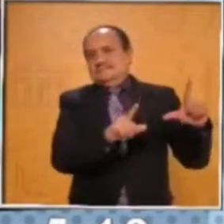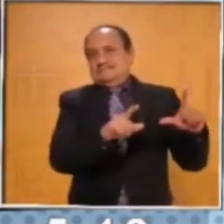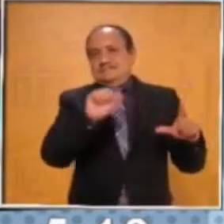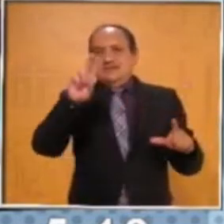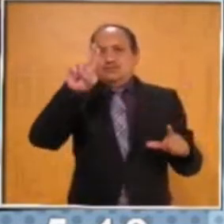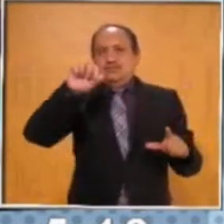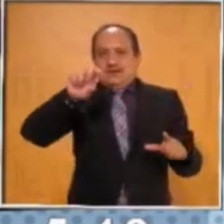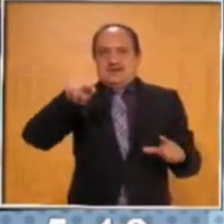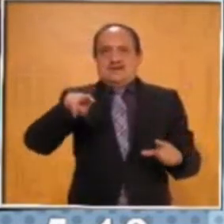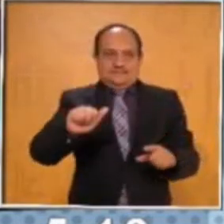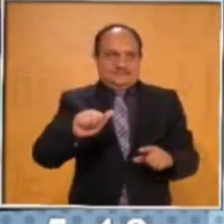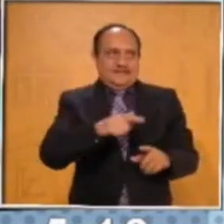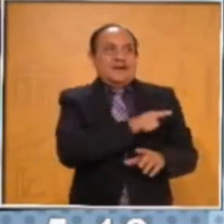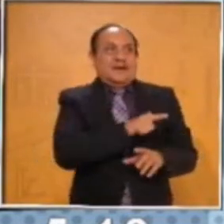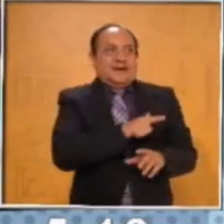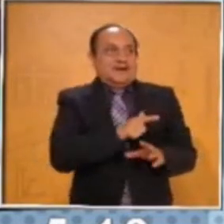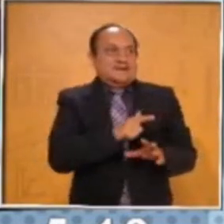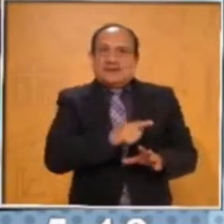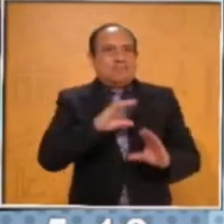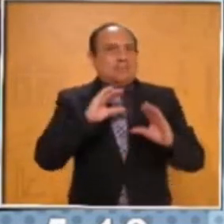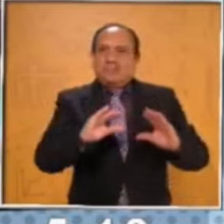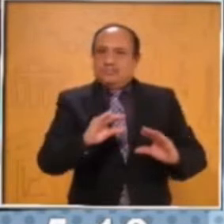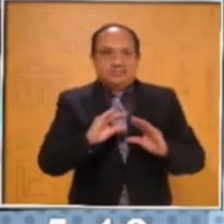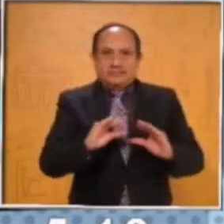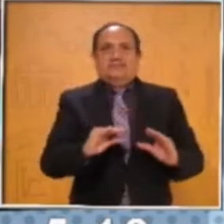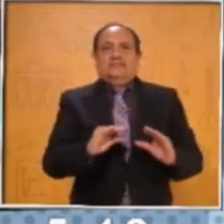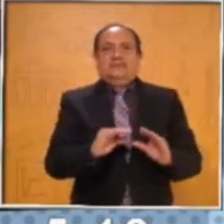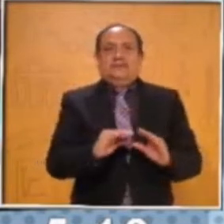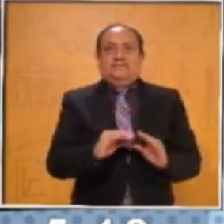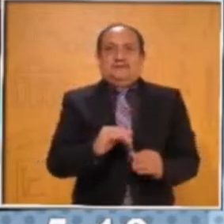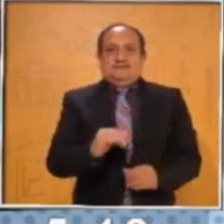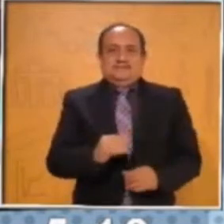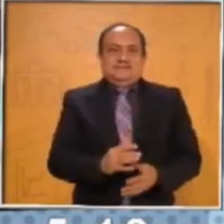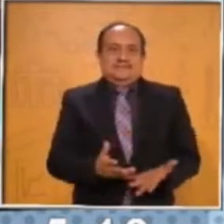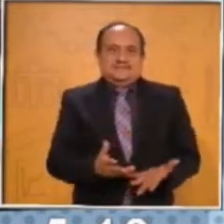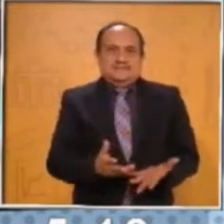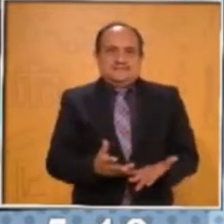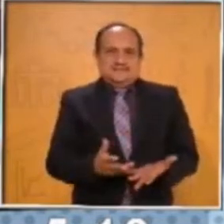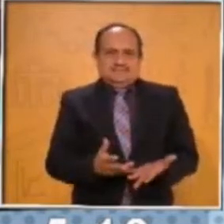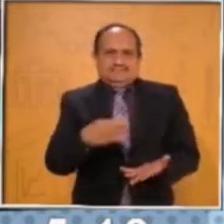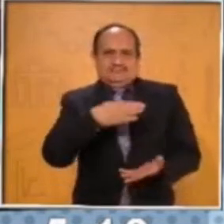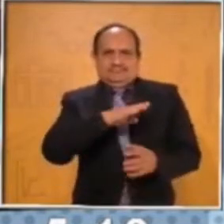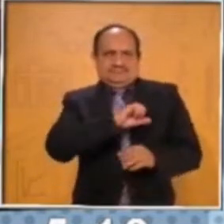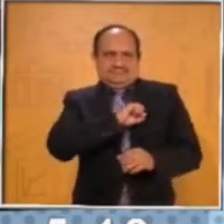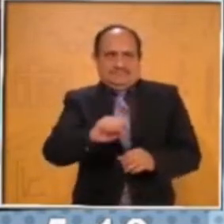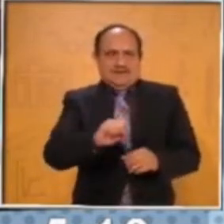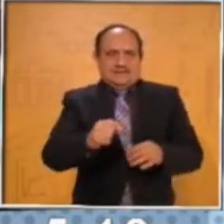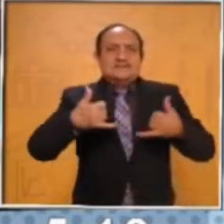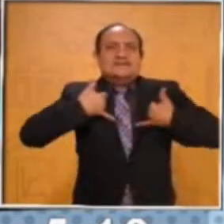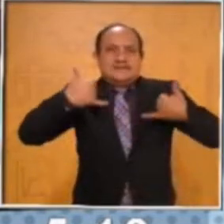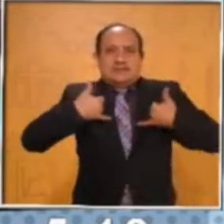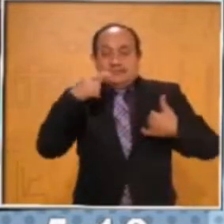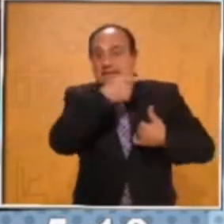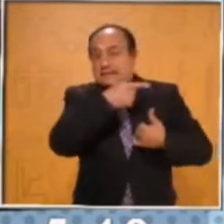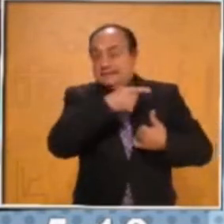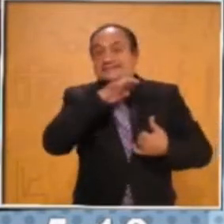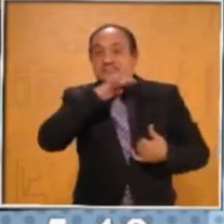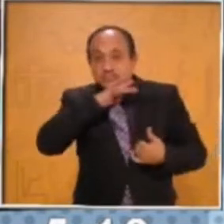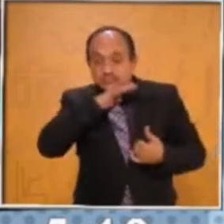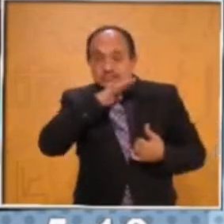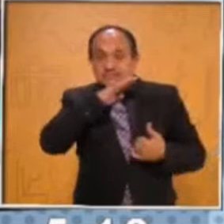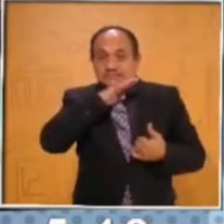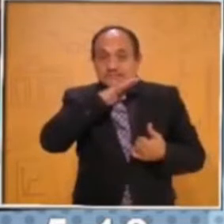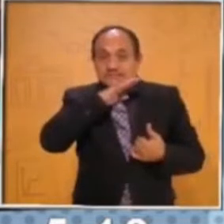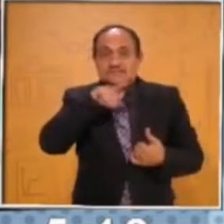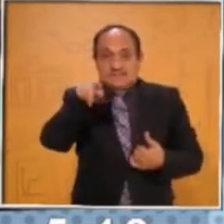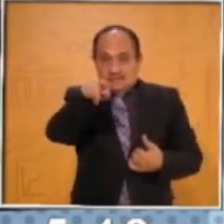Su malvada irresponsabilidad se llama esta villana. Es esa malvada irresponsabilidad, muchachos, que